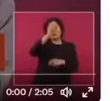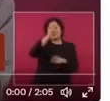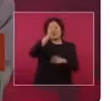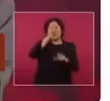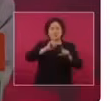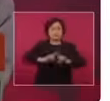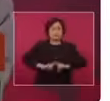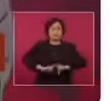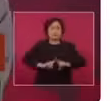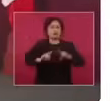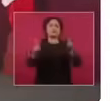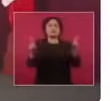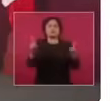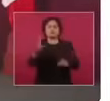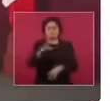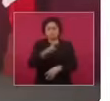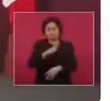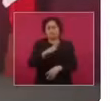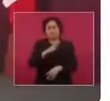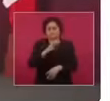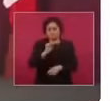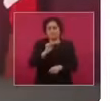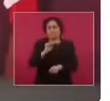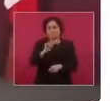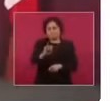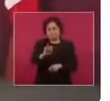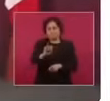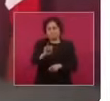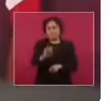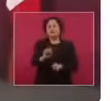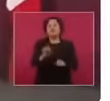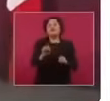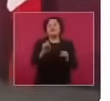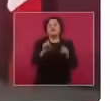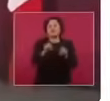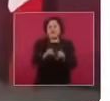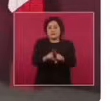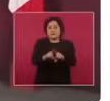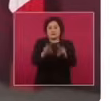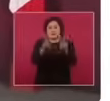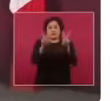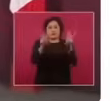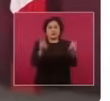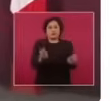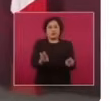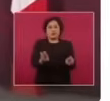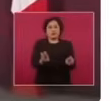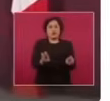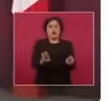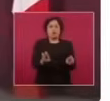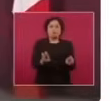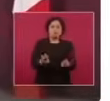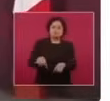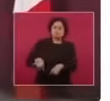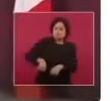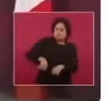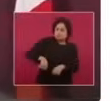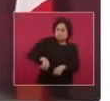escuchar. Hay también intereses partidistas, yo diría